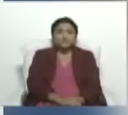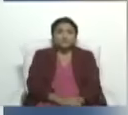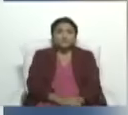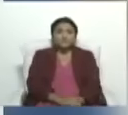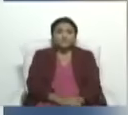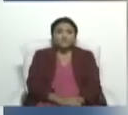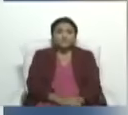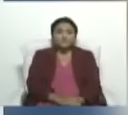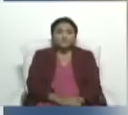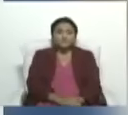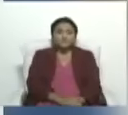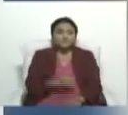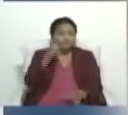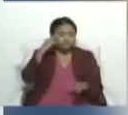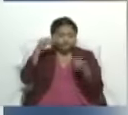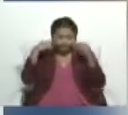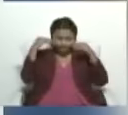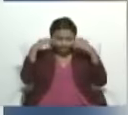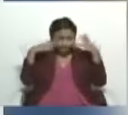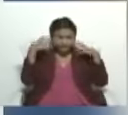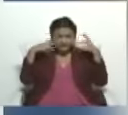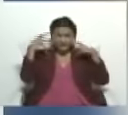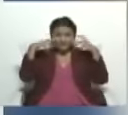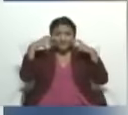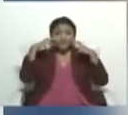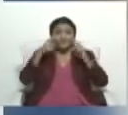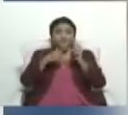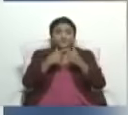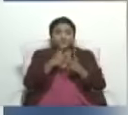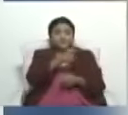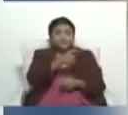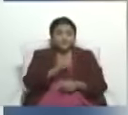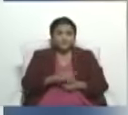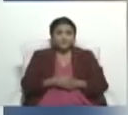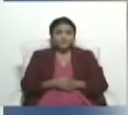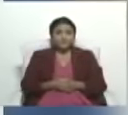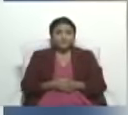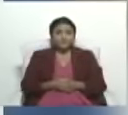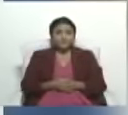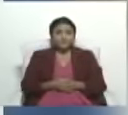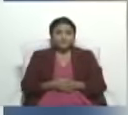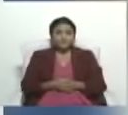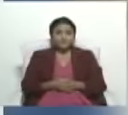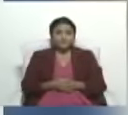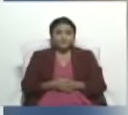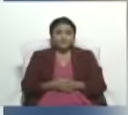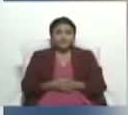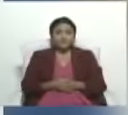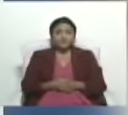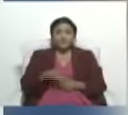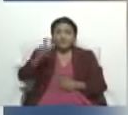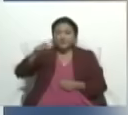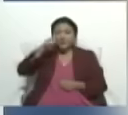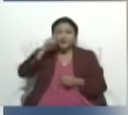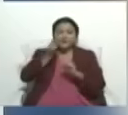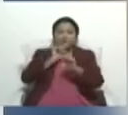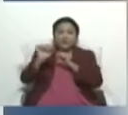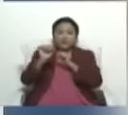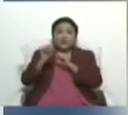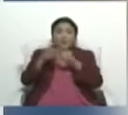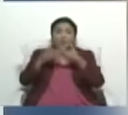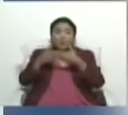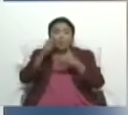en un estado de perturbación, y en ese momento lo que era el defensor del pueblo,